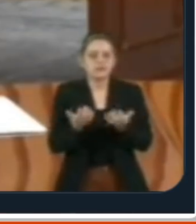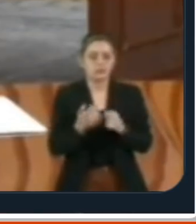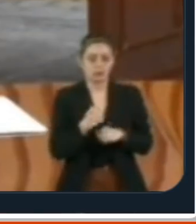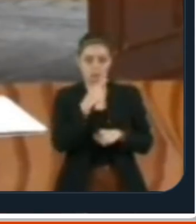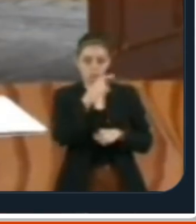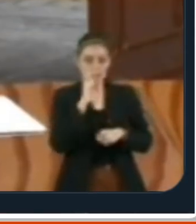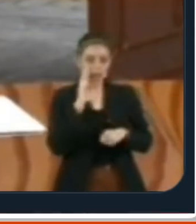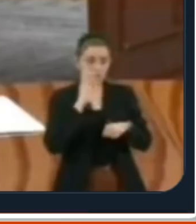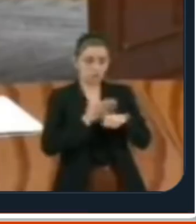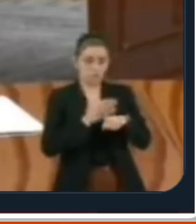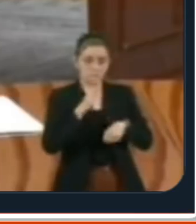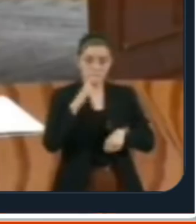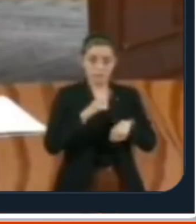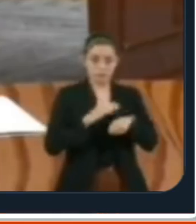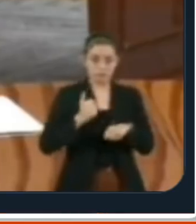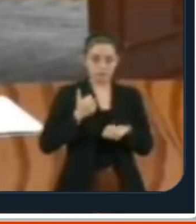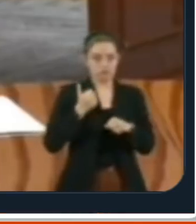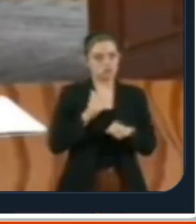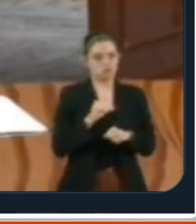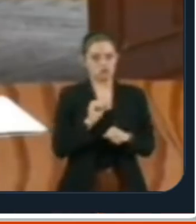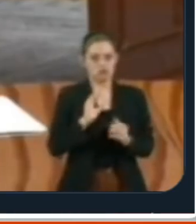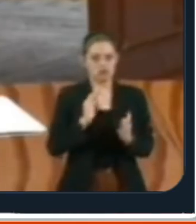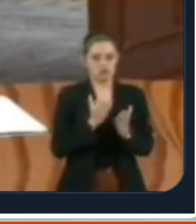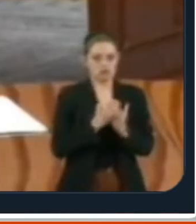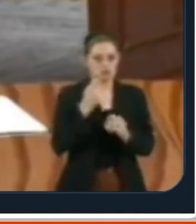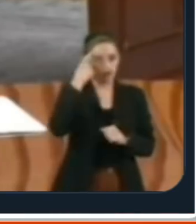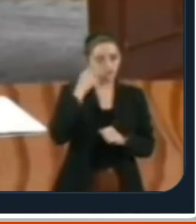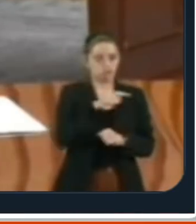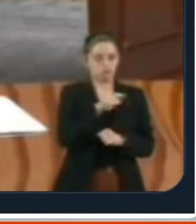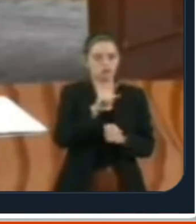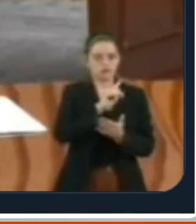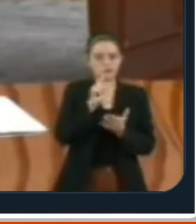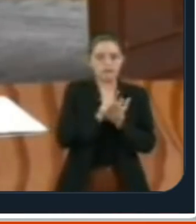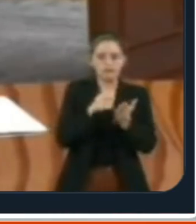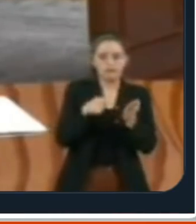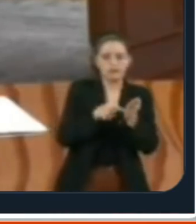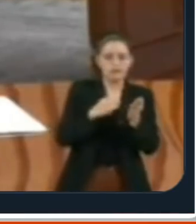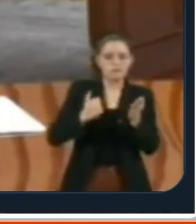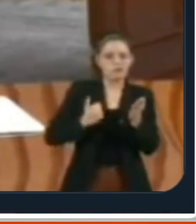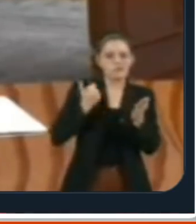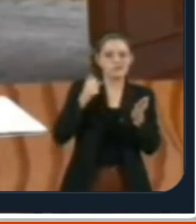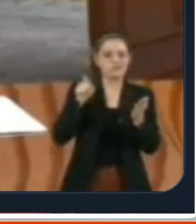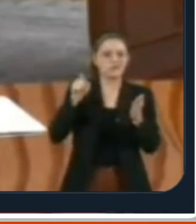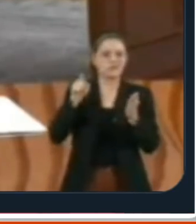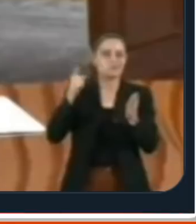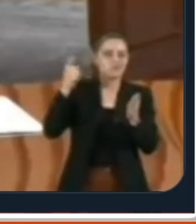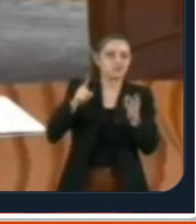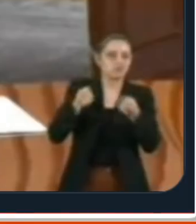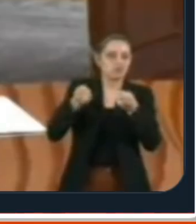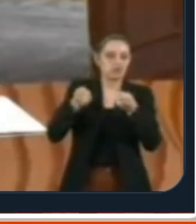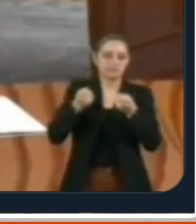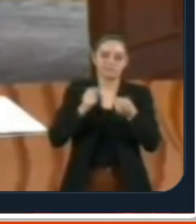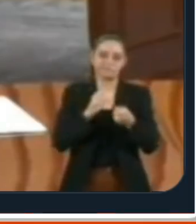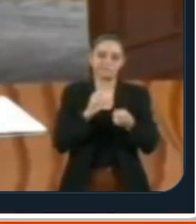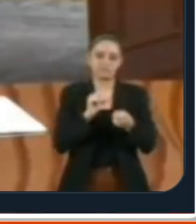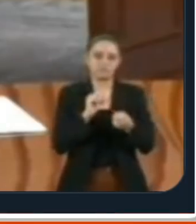sobrepasar sus competencias y extralimitarse en la interpretación y aplicación de la norma. A